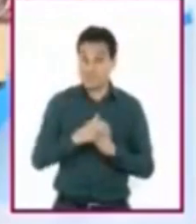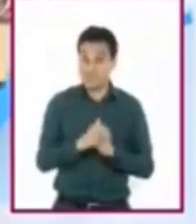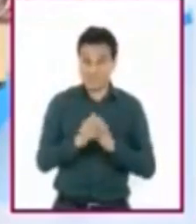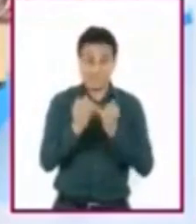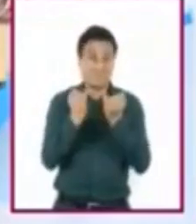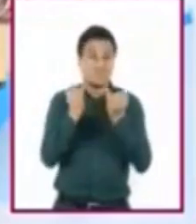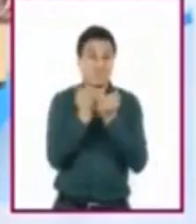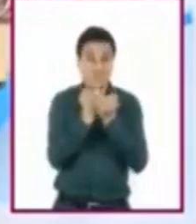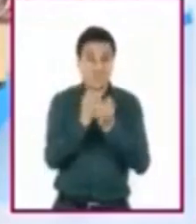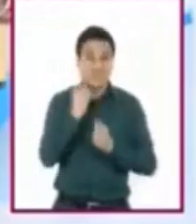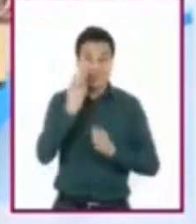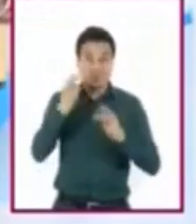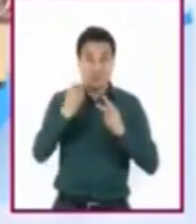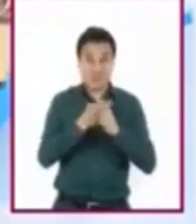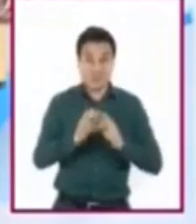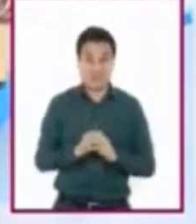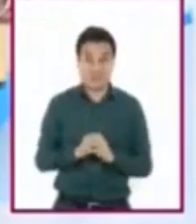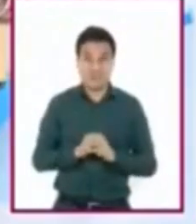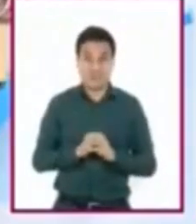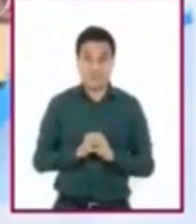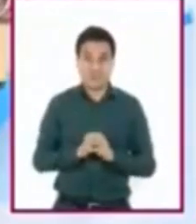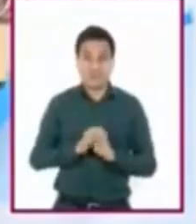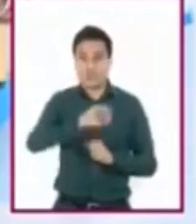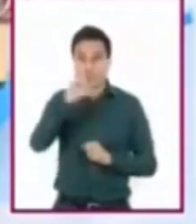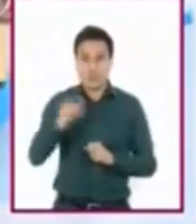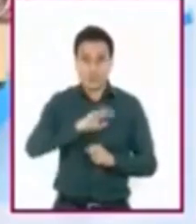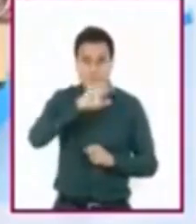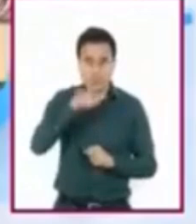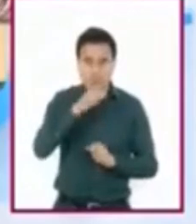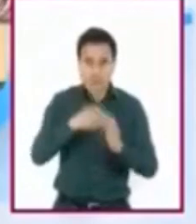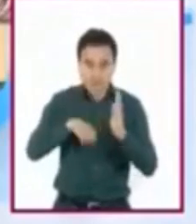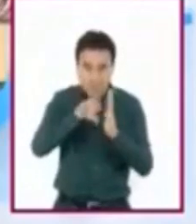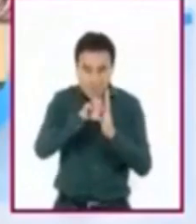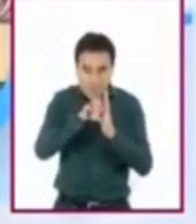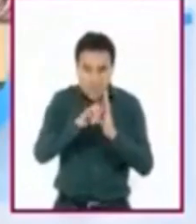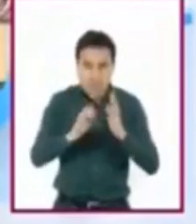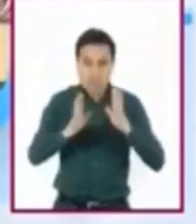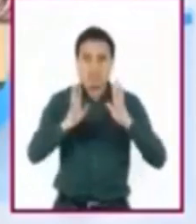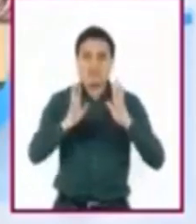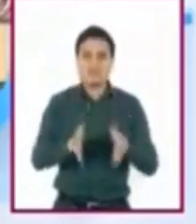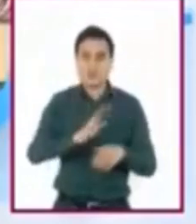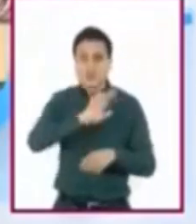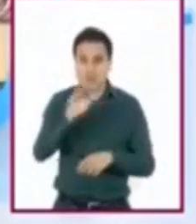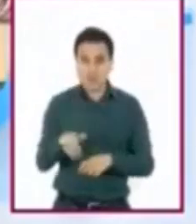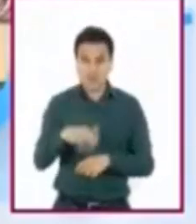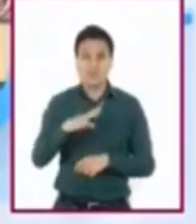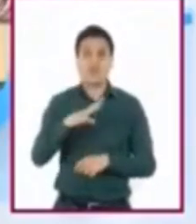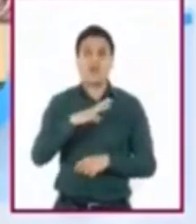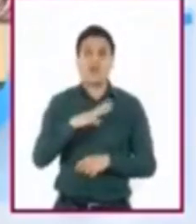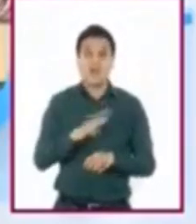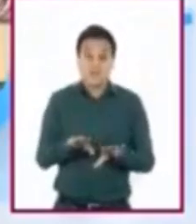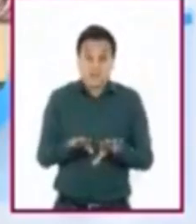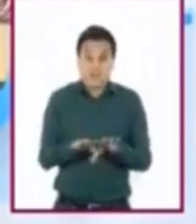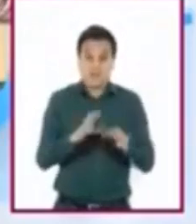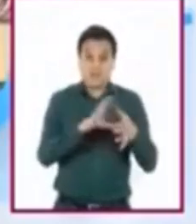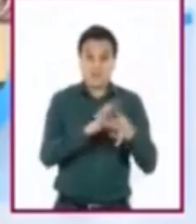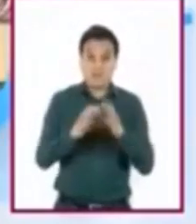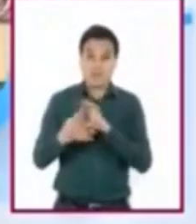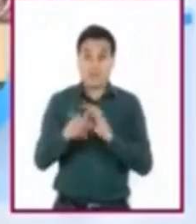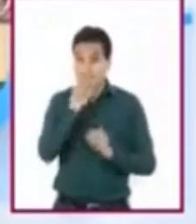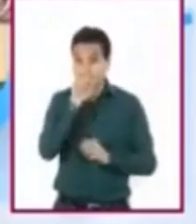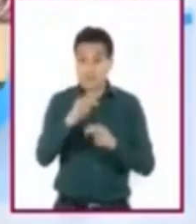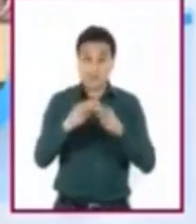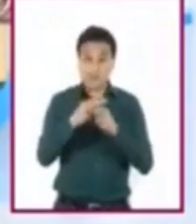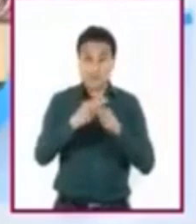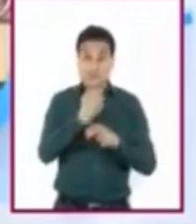buscar por los aposentos, le hallaron muerto, con una cadena a los pies y con 5 puñaladas en el pecho, y junto a